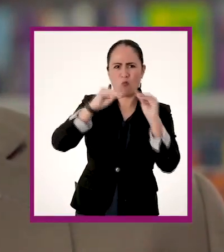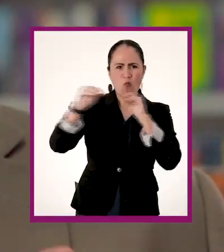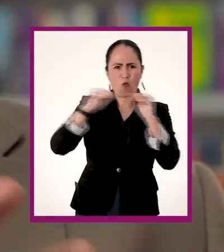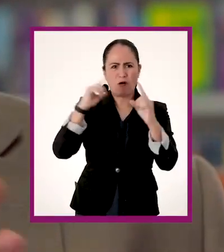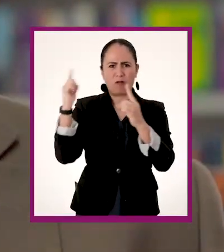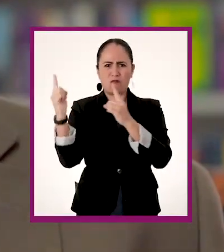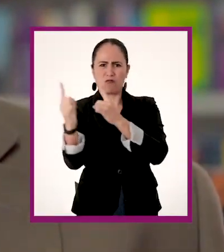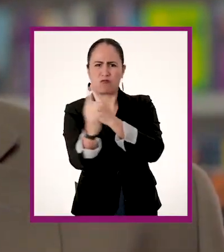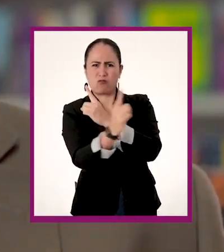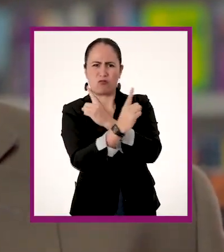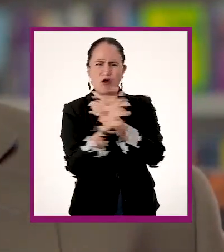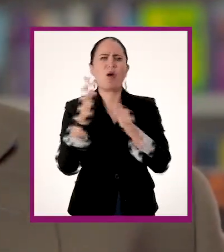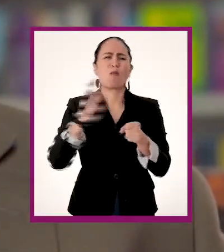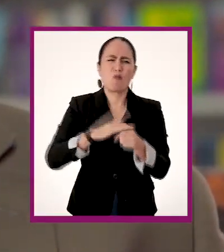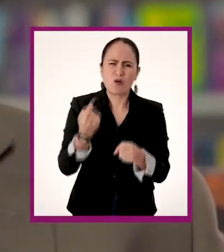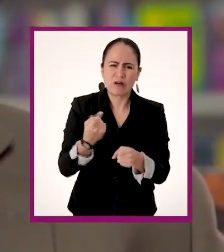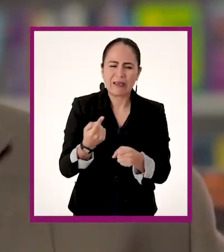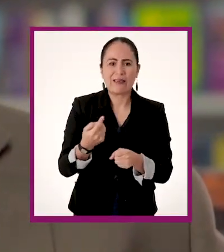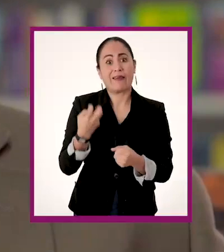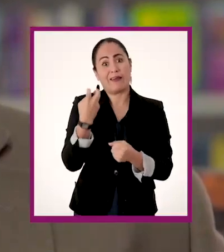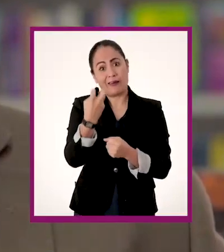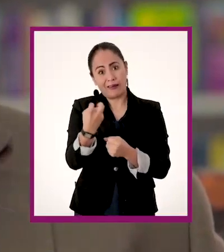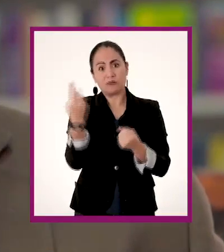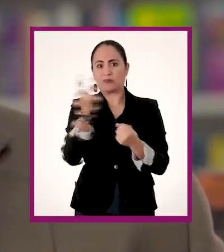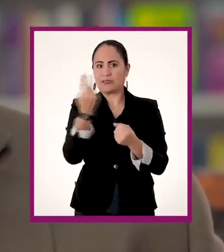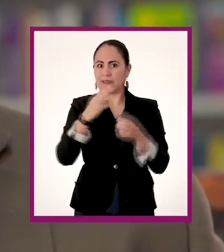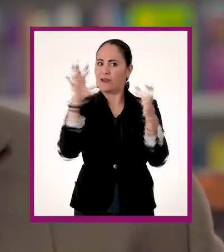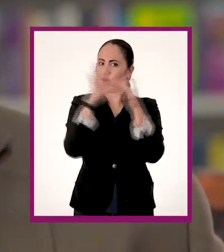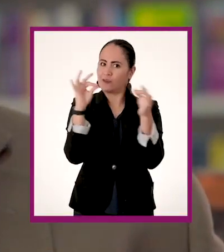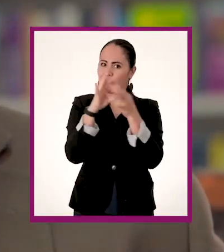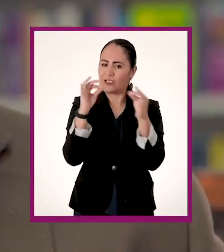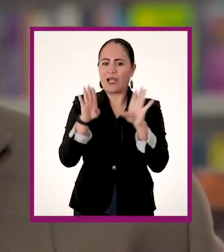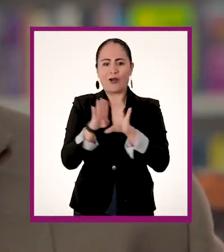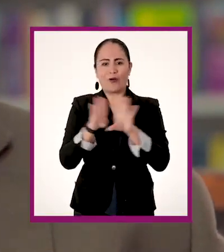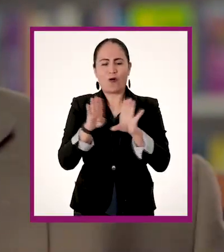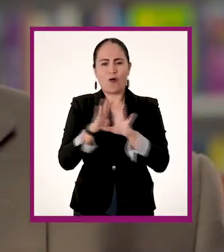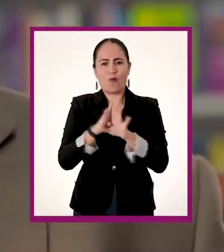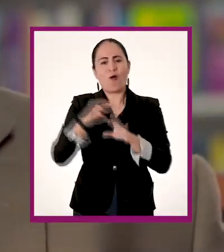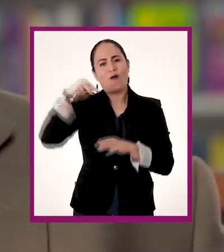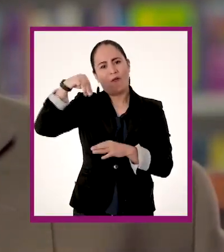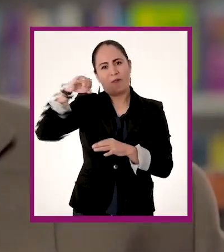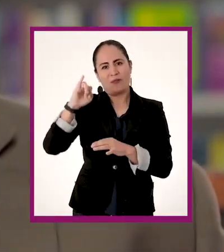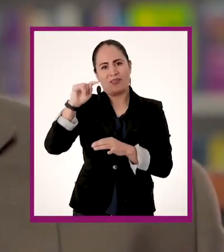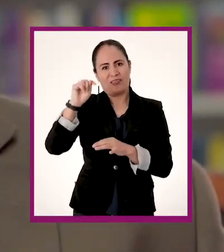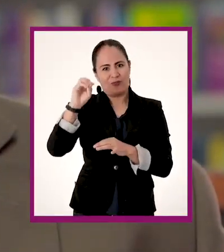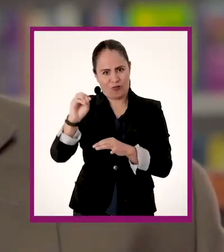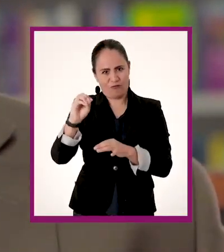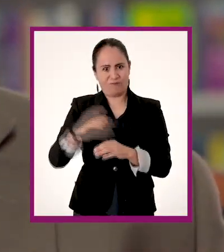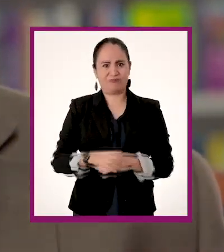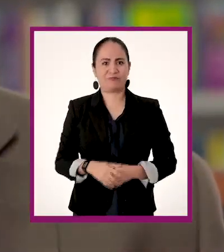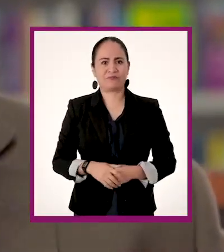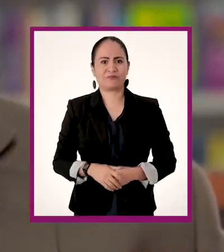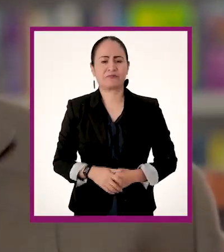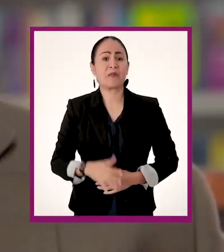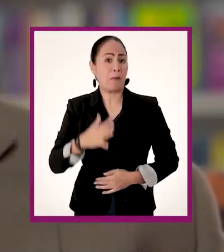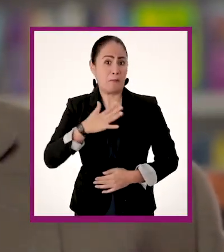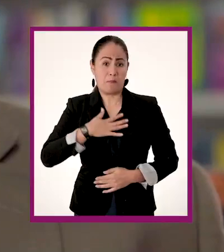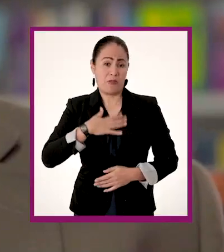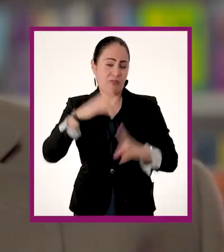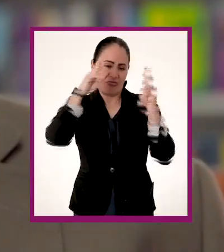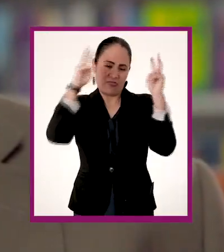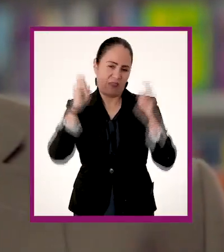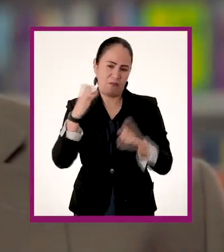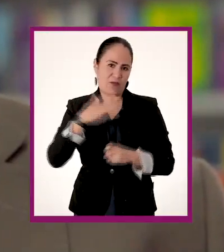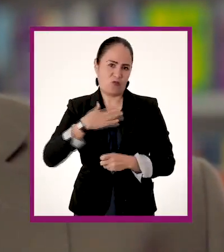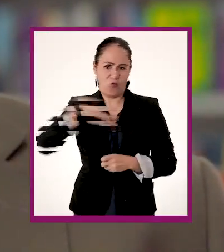volcanes, uno tiene forma de mujer dormida, o bien por qué el sol se mueve. Preguntas e interrogantes